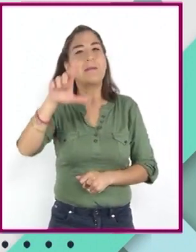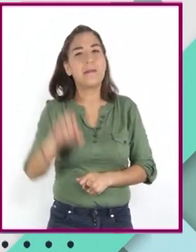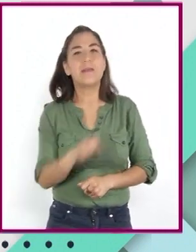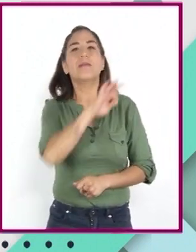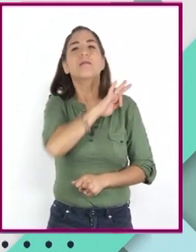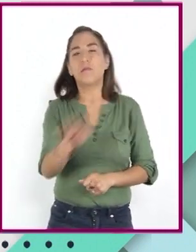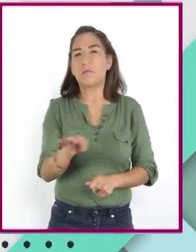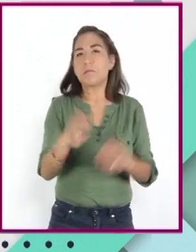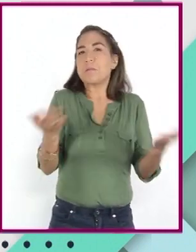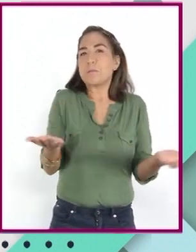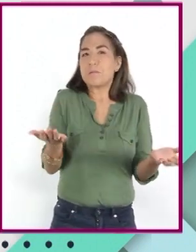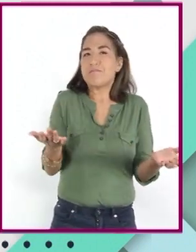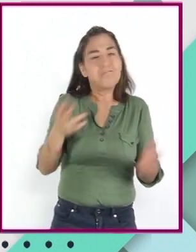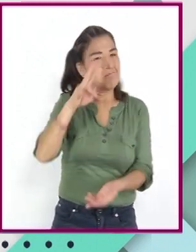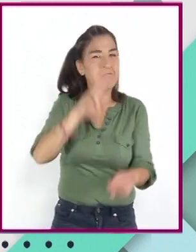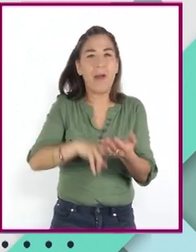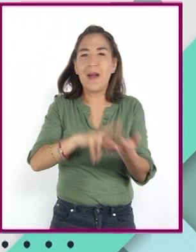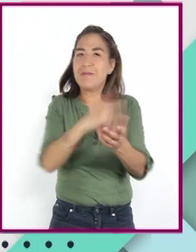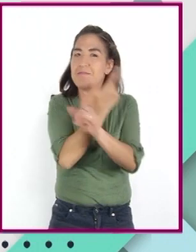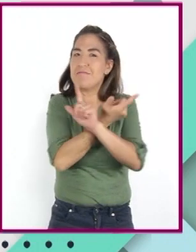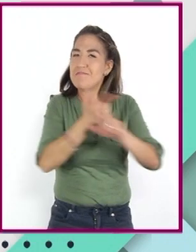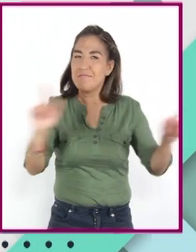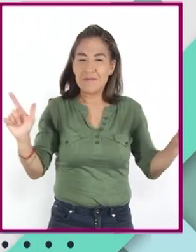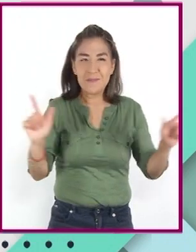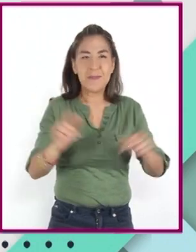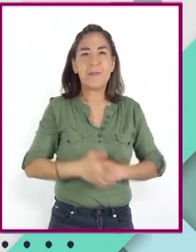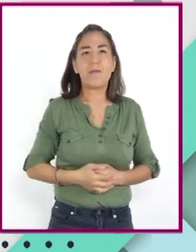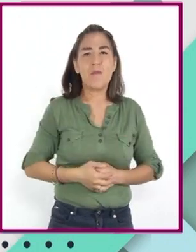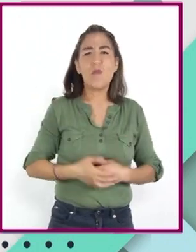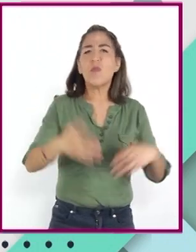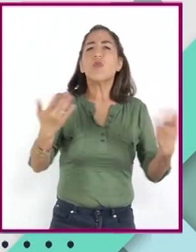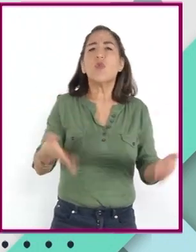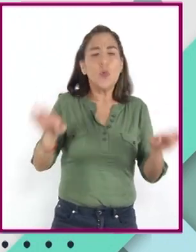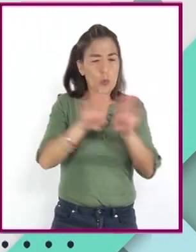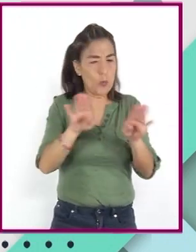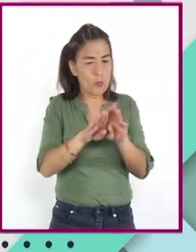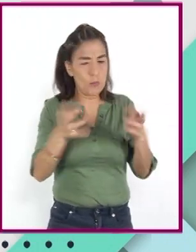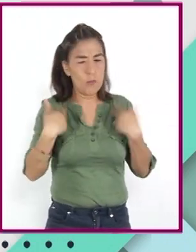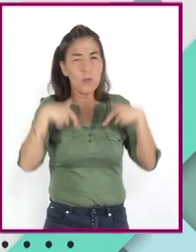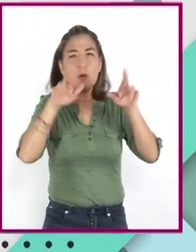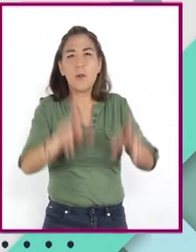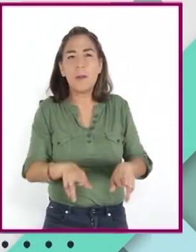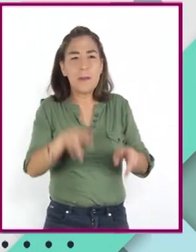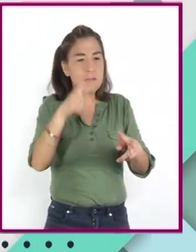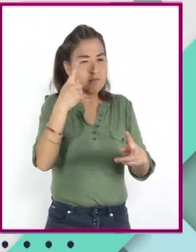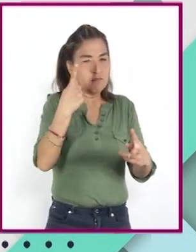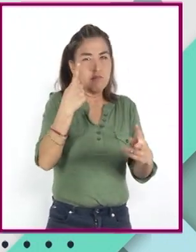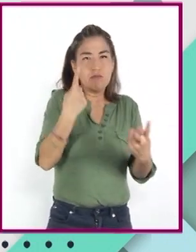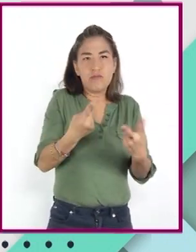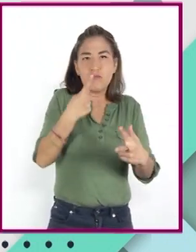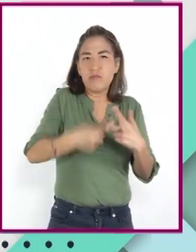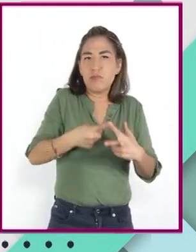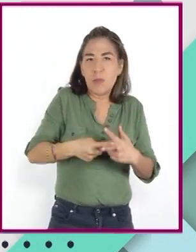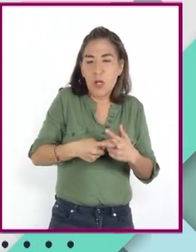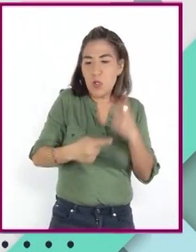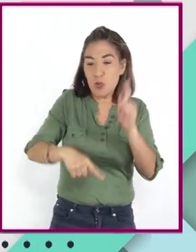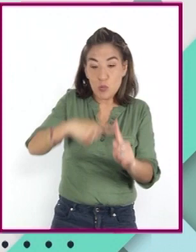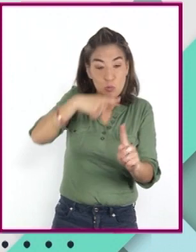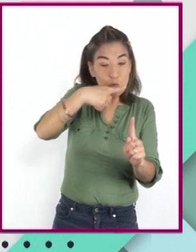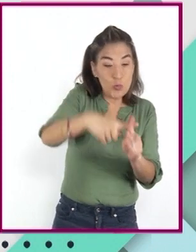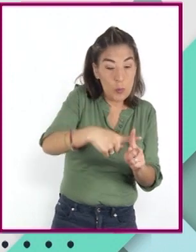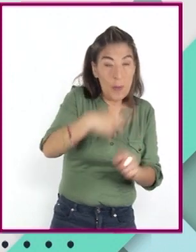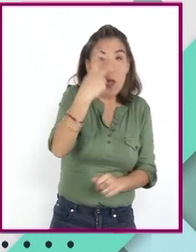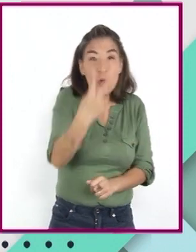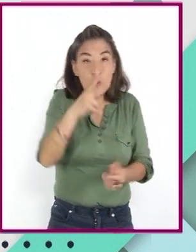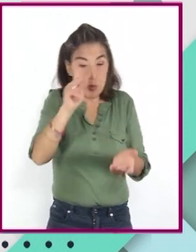adquirir cualquier valor. Y maestra, ¿cómo podemos expresar algebraicamente la suma de dos